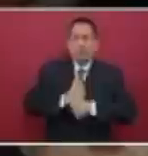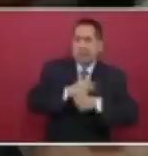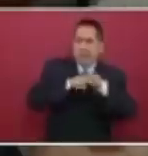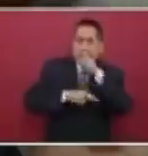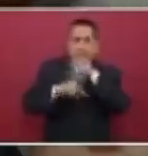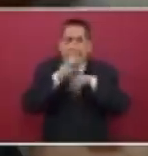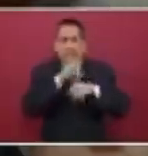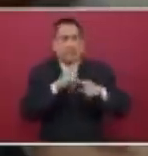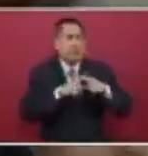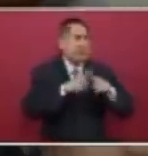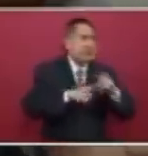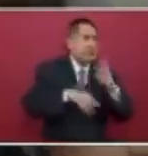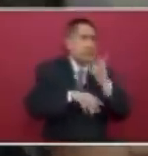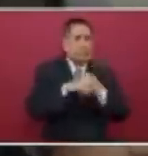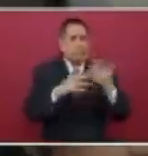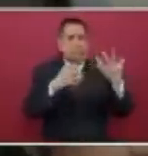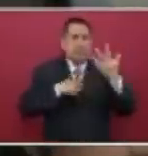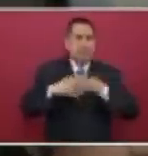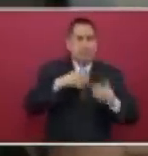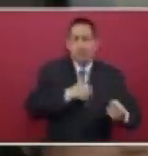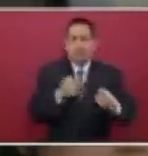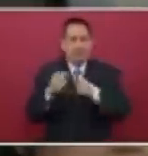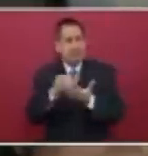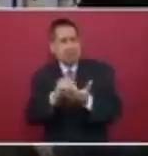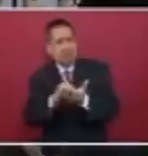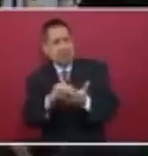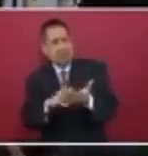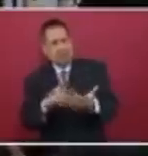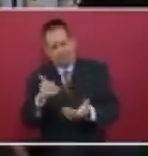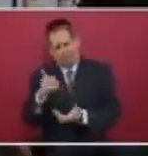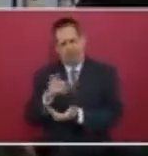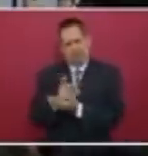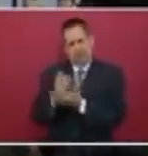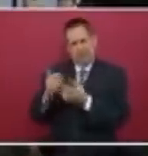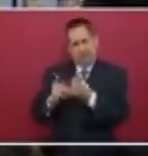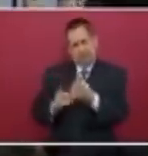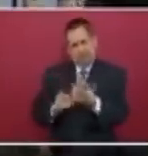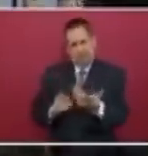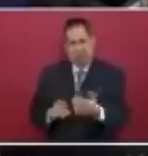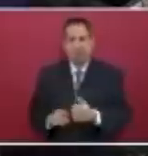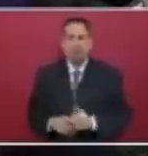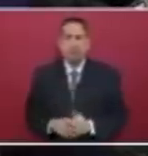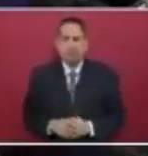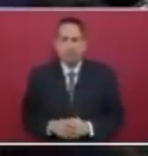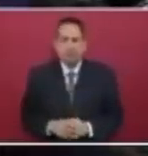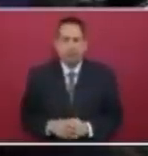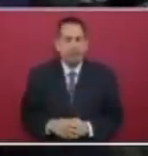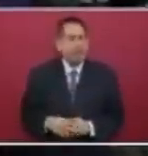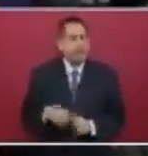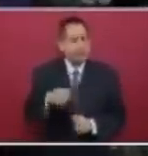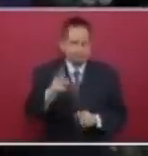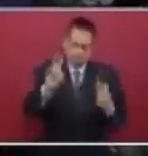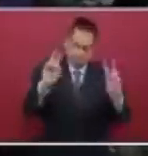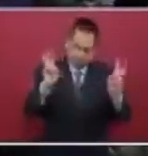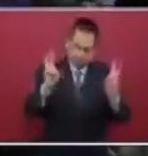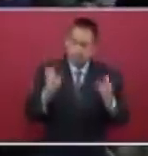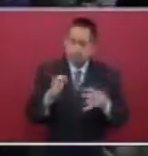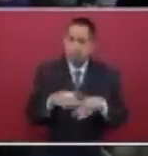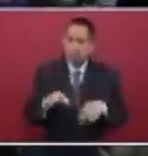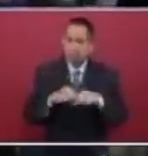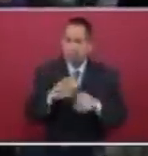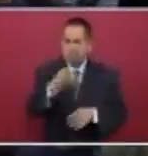y las deportaciones no se han detenido muchas gracias señor presidente es un tema importantísimo lo que